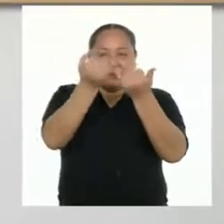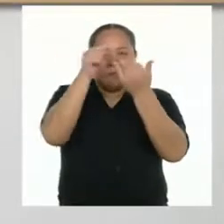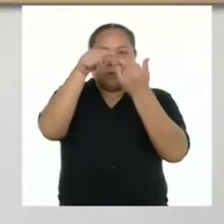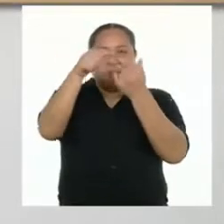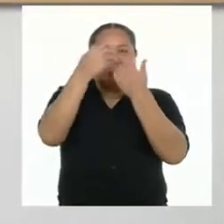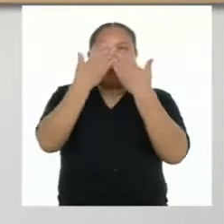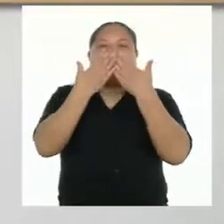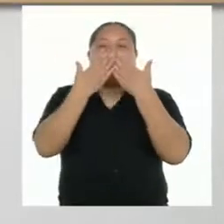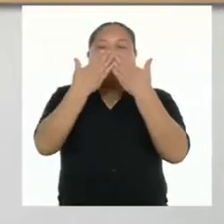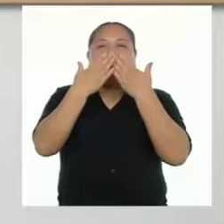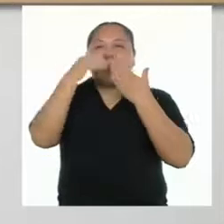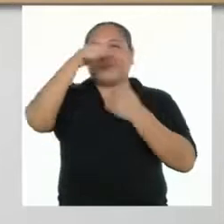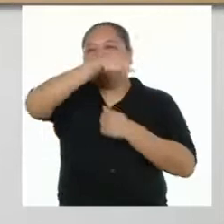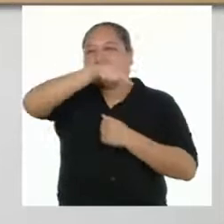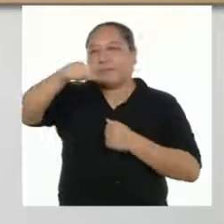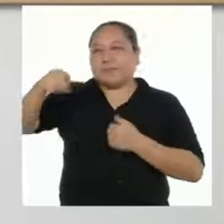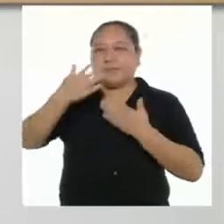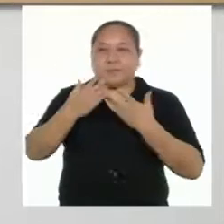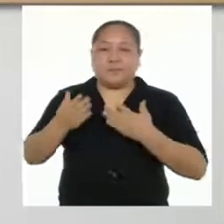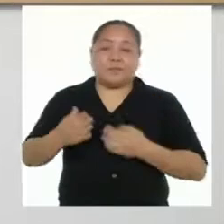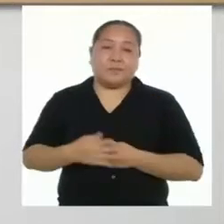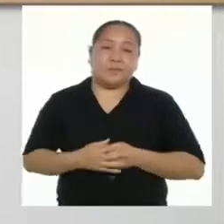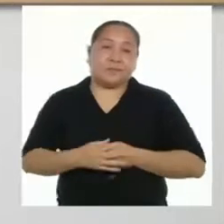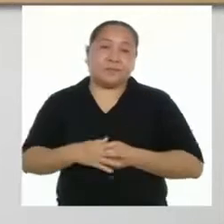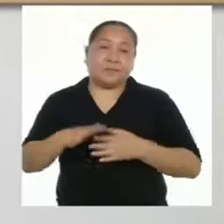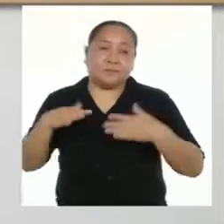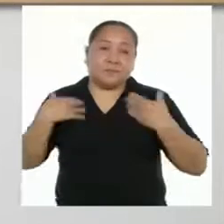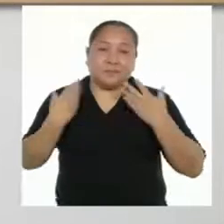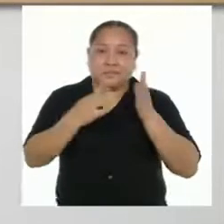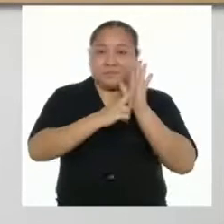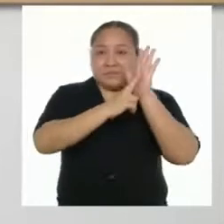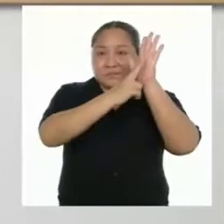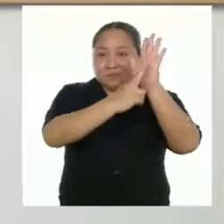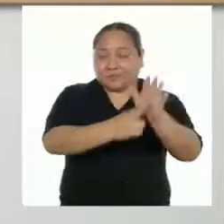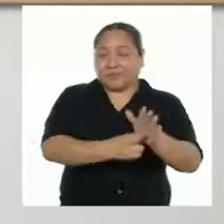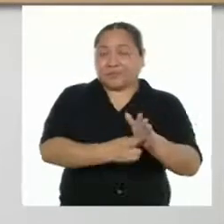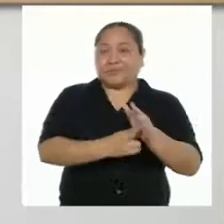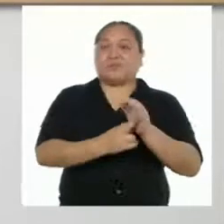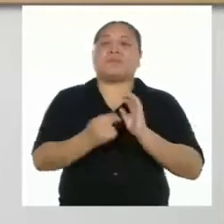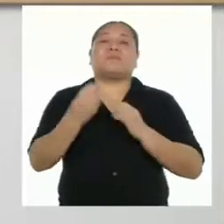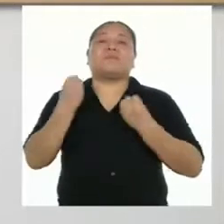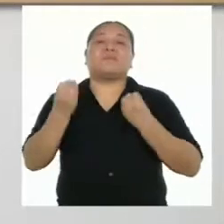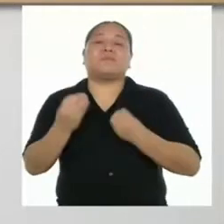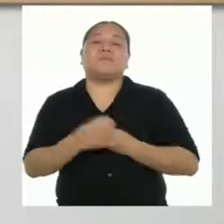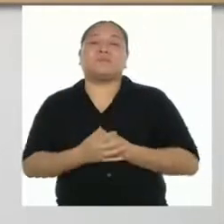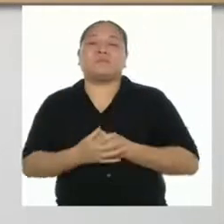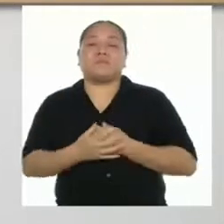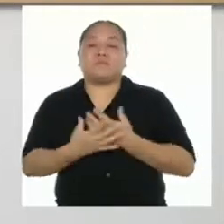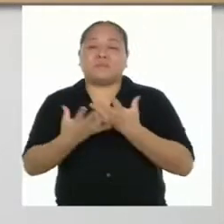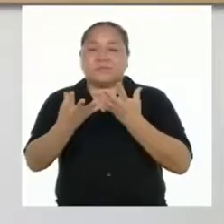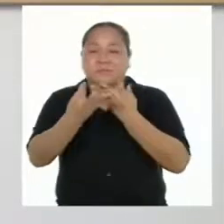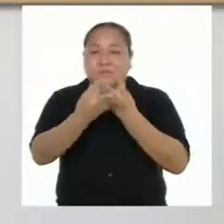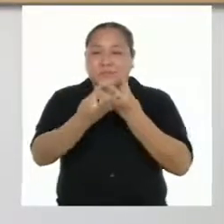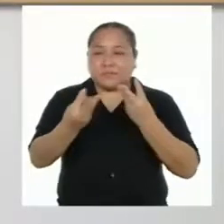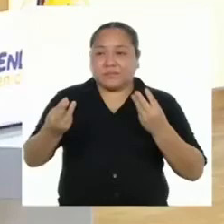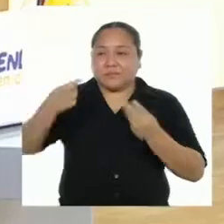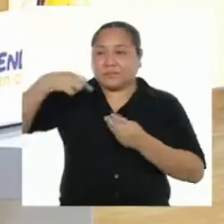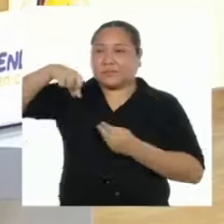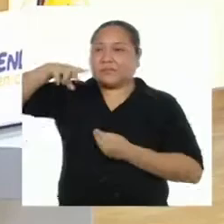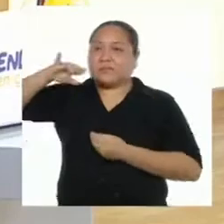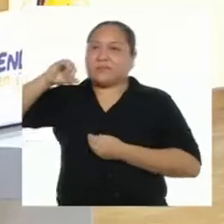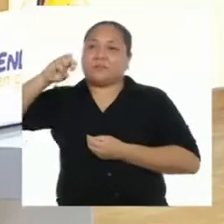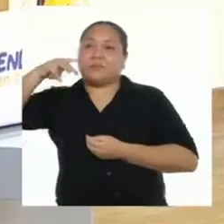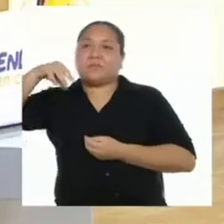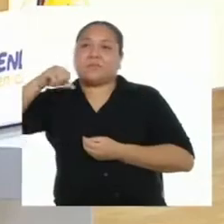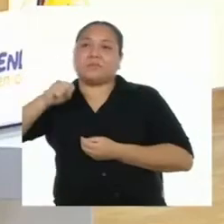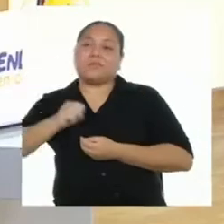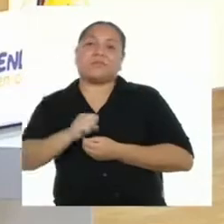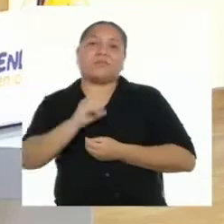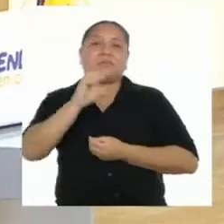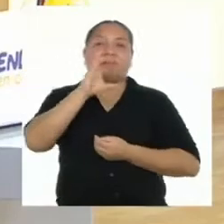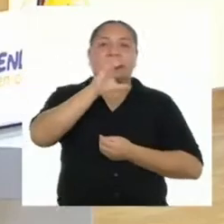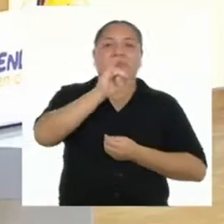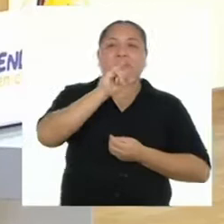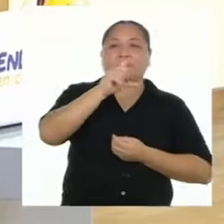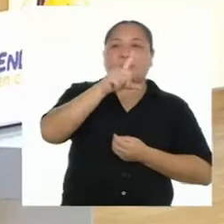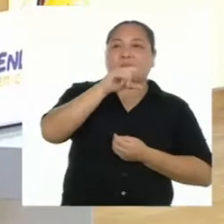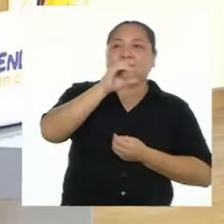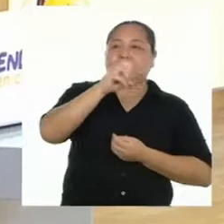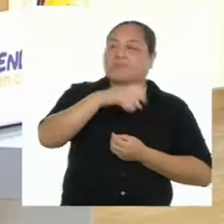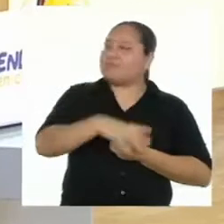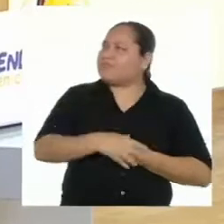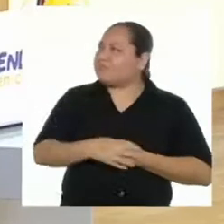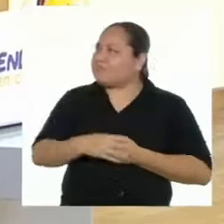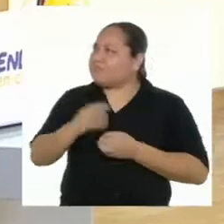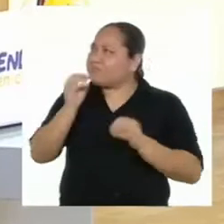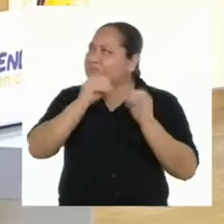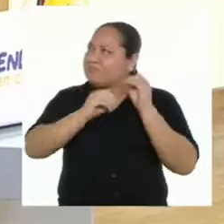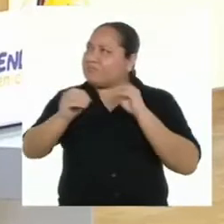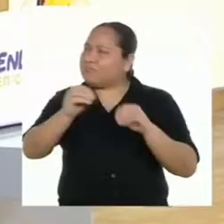ya que gracias a esos objetos vamos a poder representar la descomposición en el plano de prismas y cilindros. ¿Y la descomposición en el plano